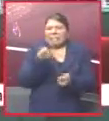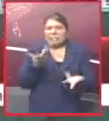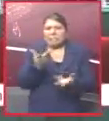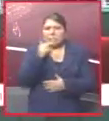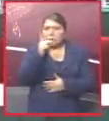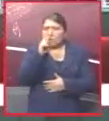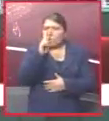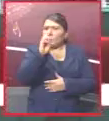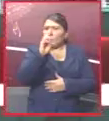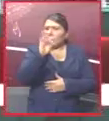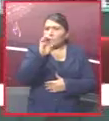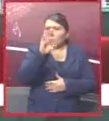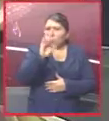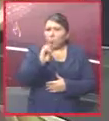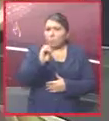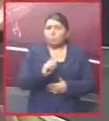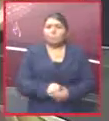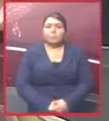Procuraduría.